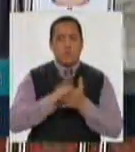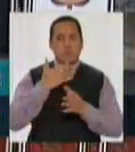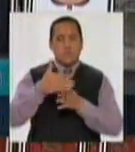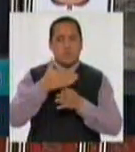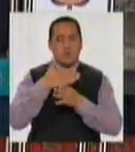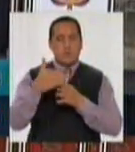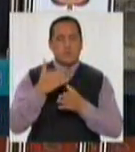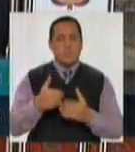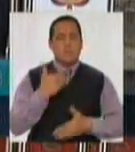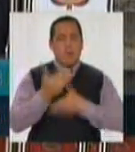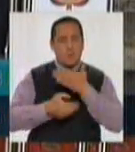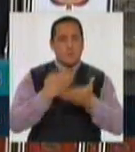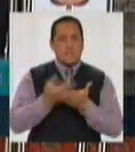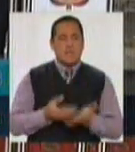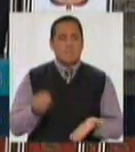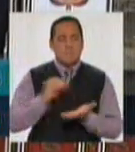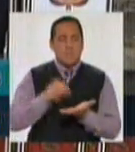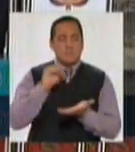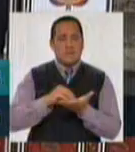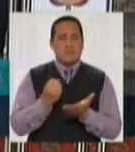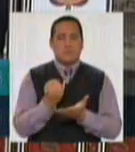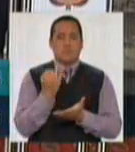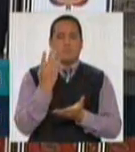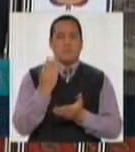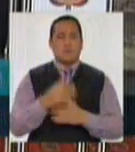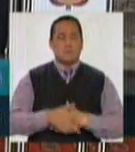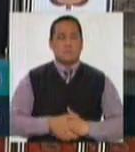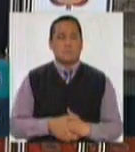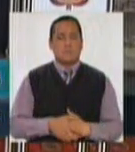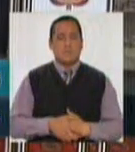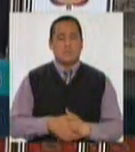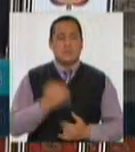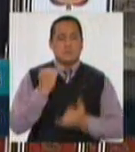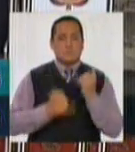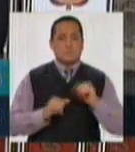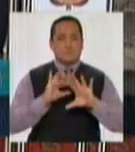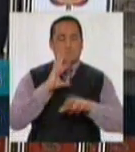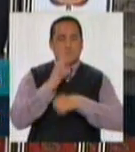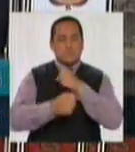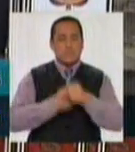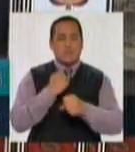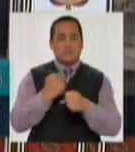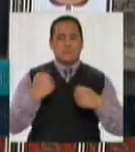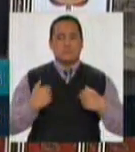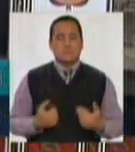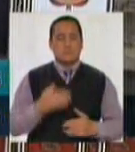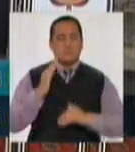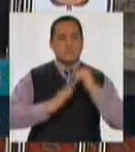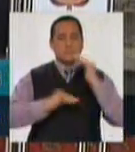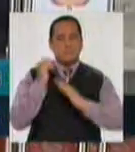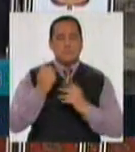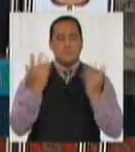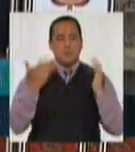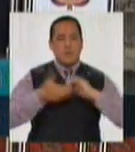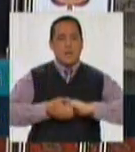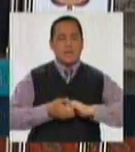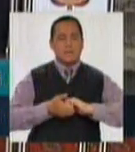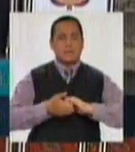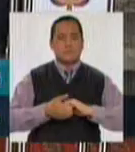cooperación va a aumentar ese número. En la última década nosotros construimos una